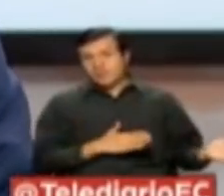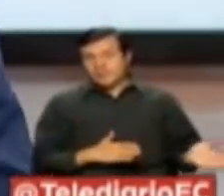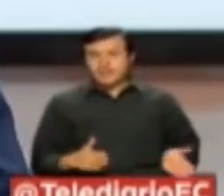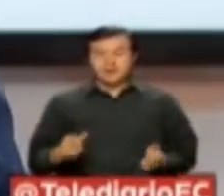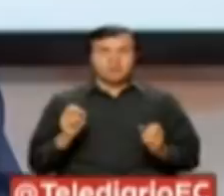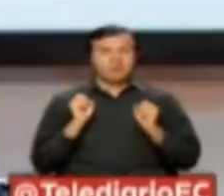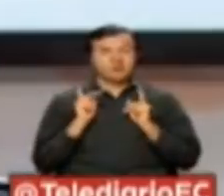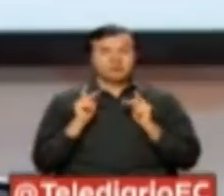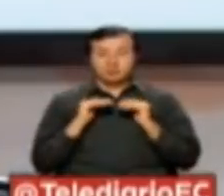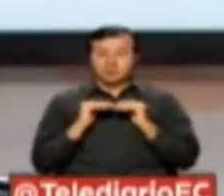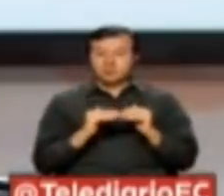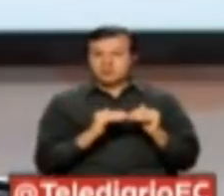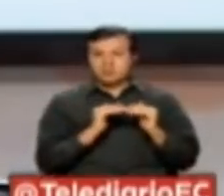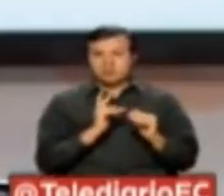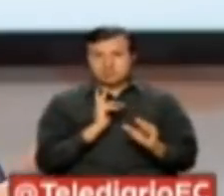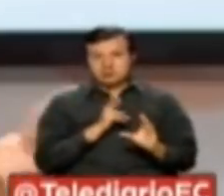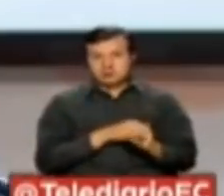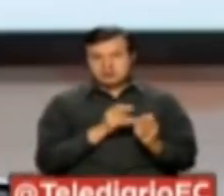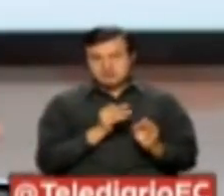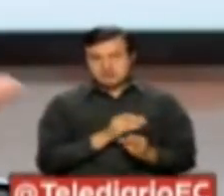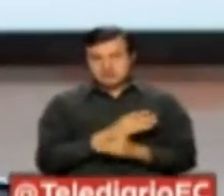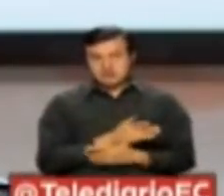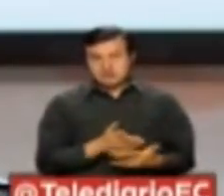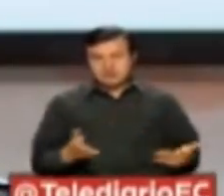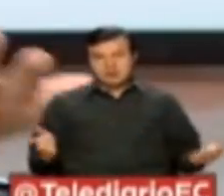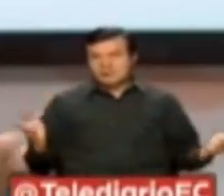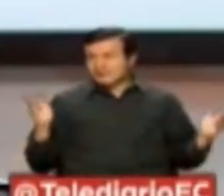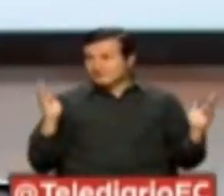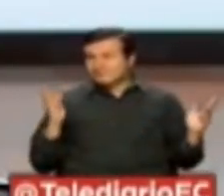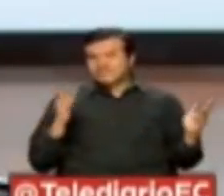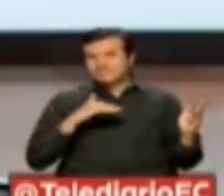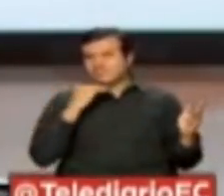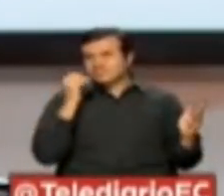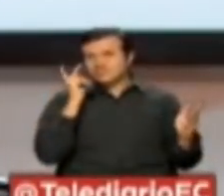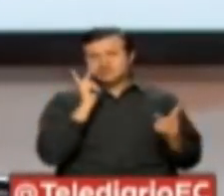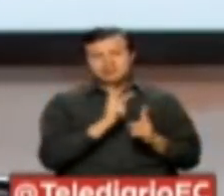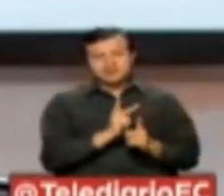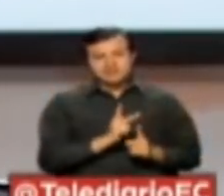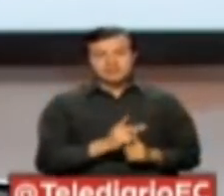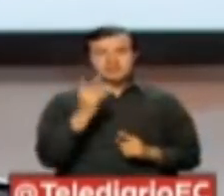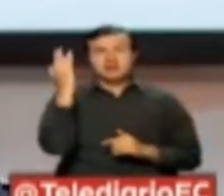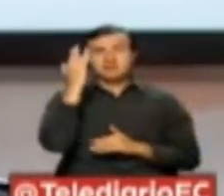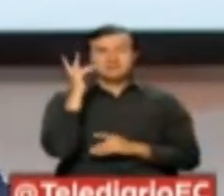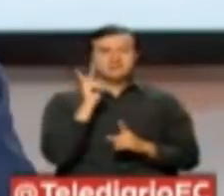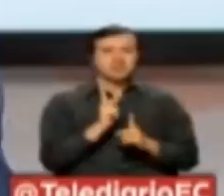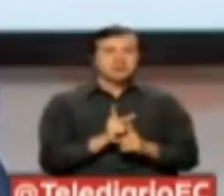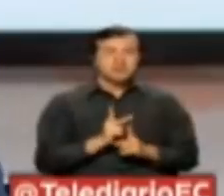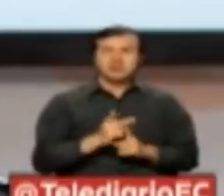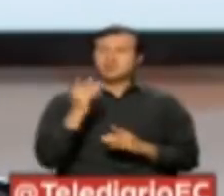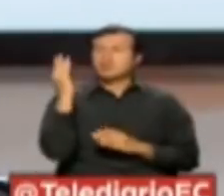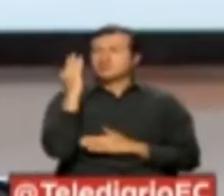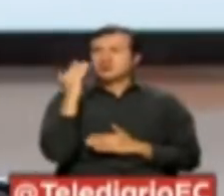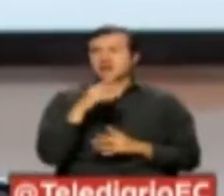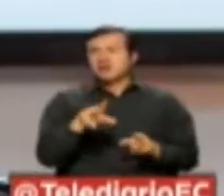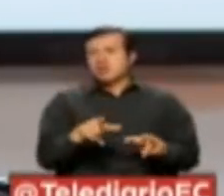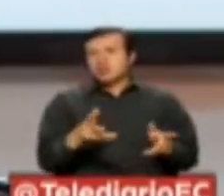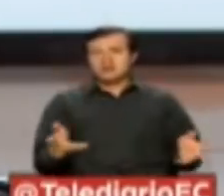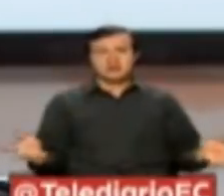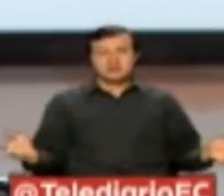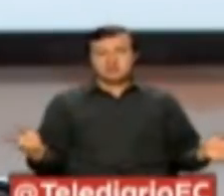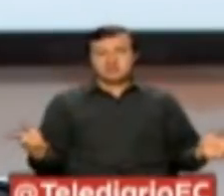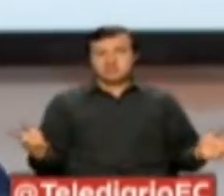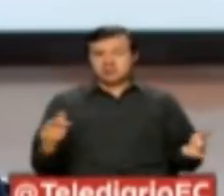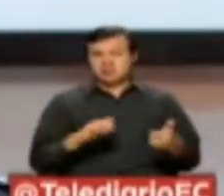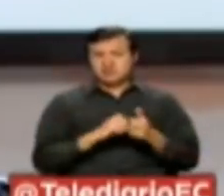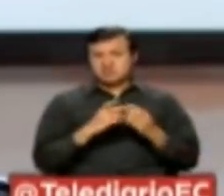oportunidad para participar si nos dan apenas algunos segmentos en televisión algo de prensa algo de radio eso no